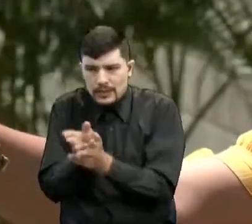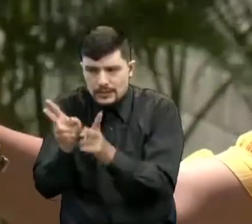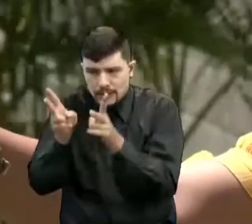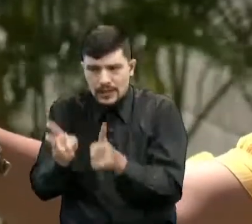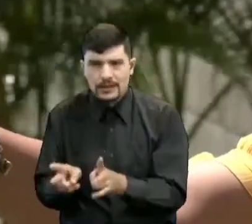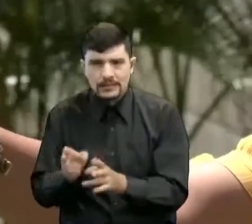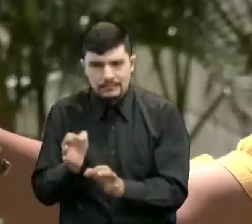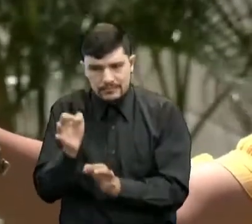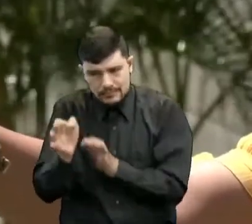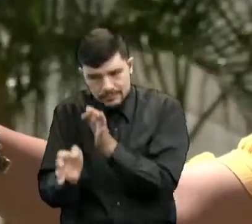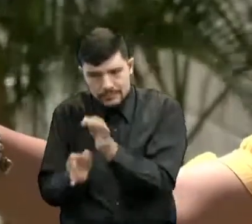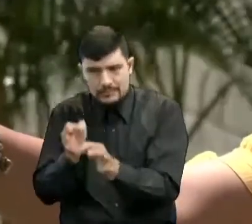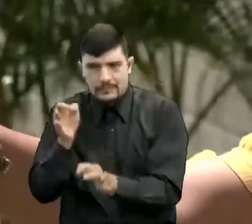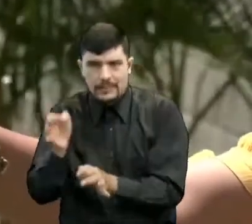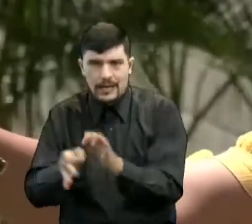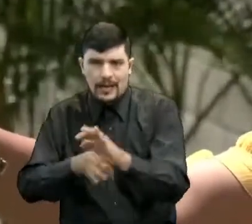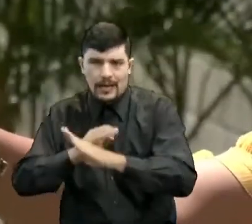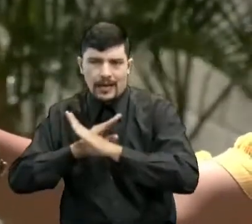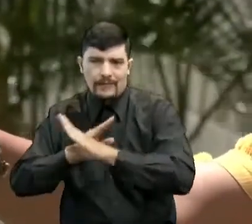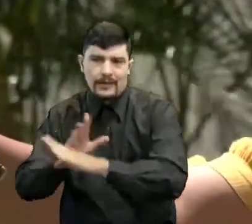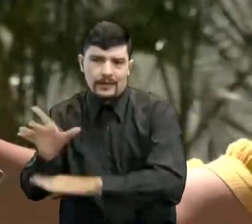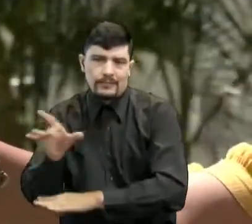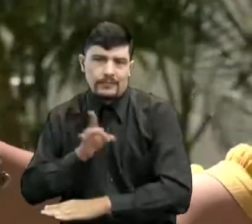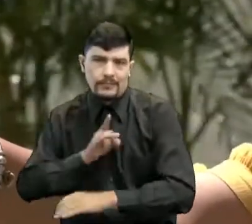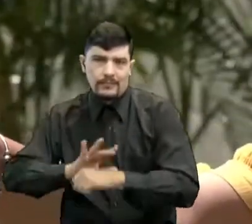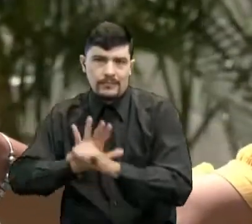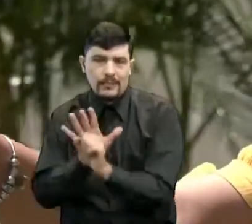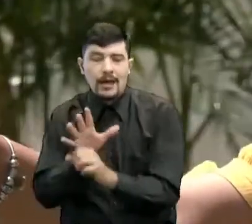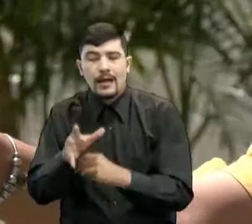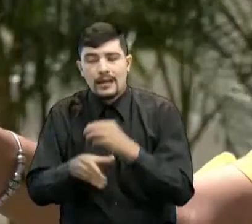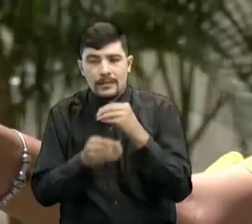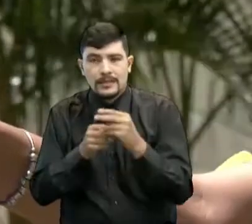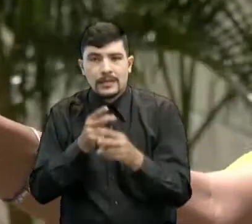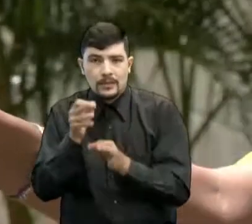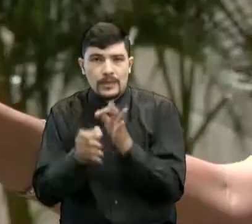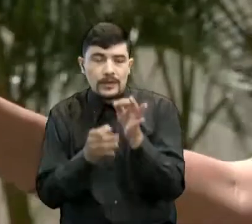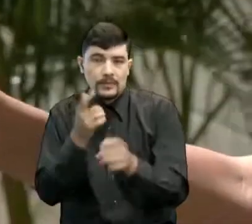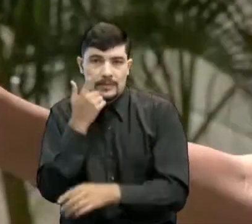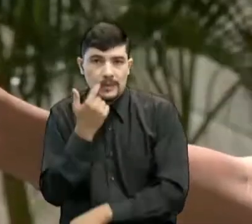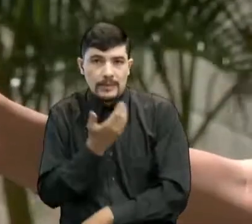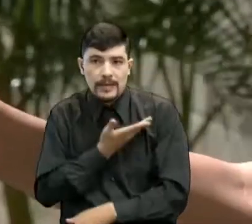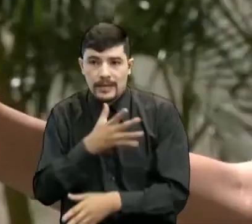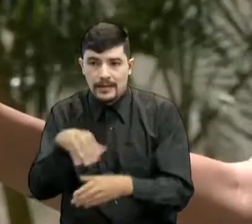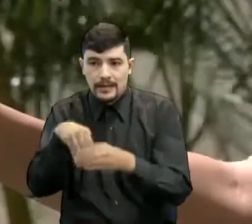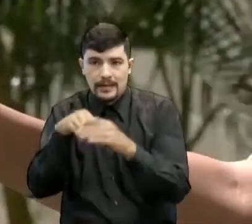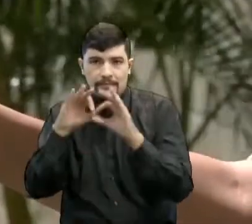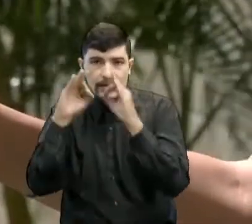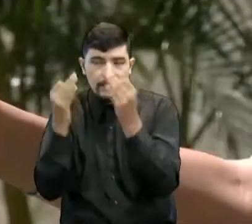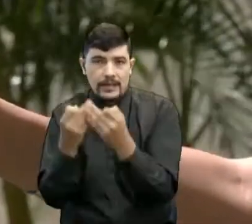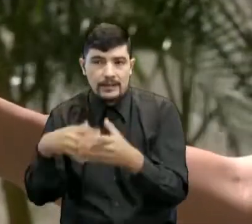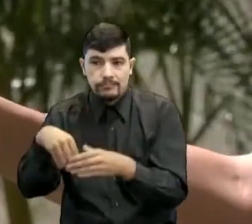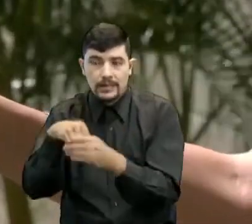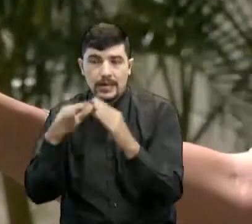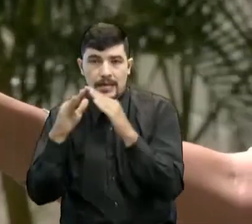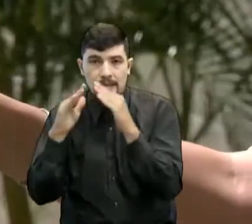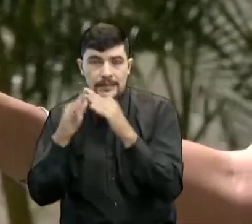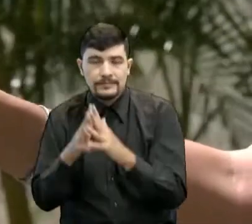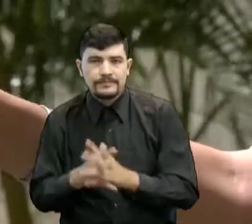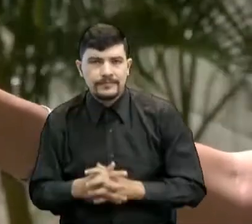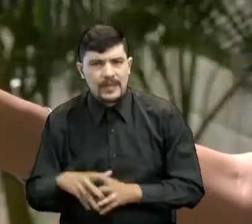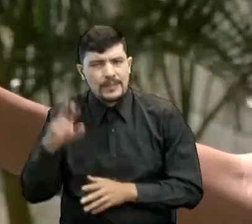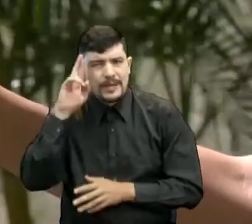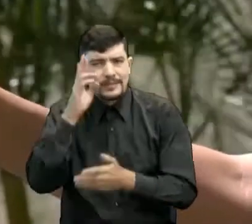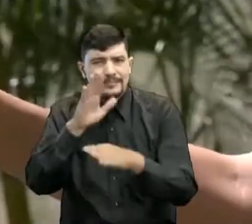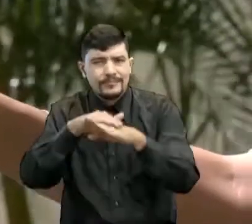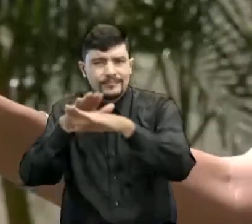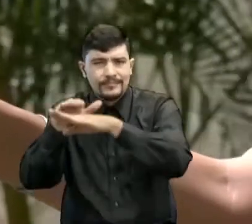a todos los niños, a los jóvenes y de igual manera a los padres de familia. Ese es el llamado para que también los padres de familia entren en